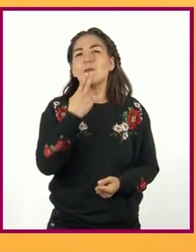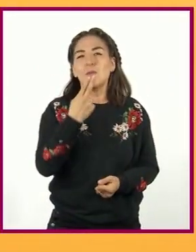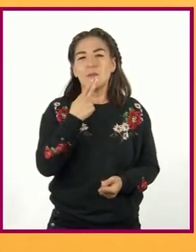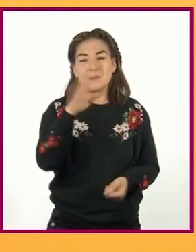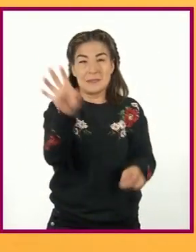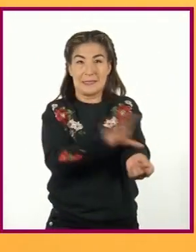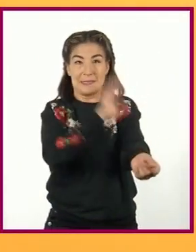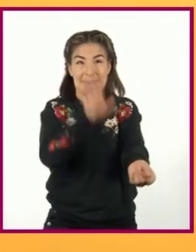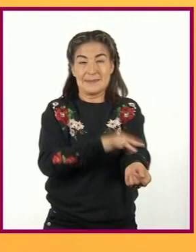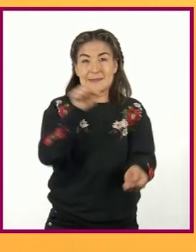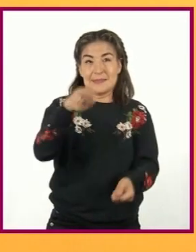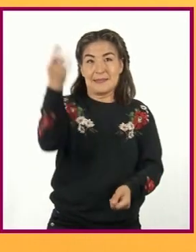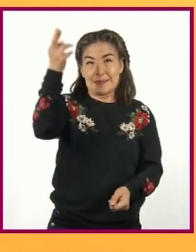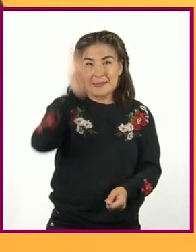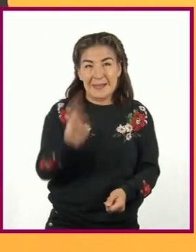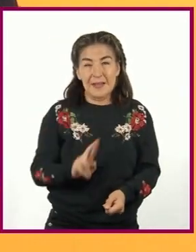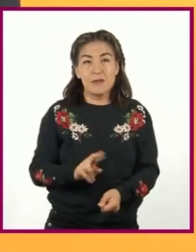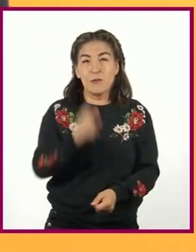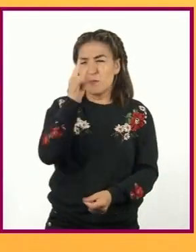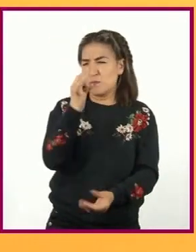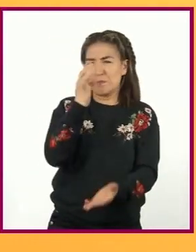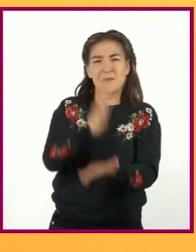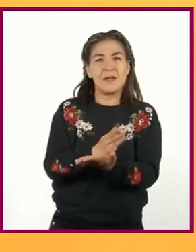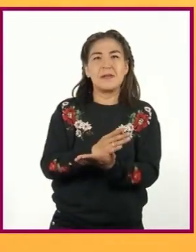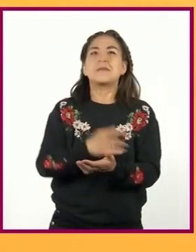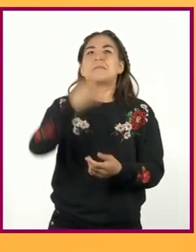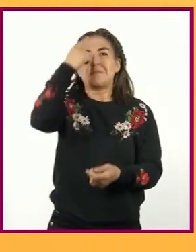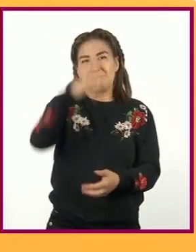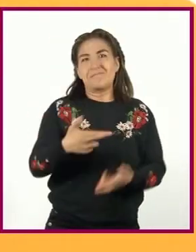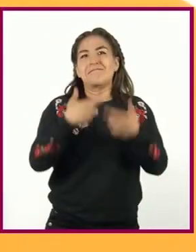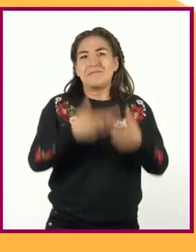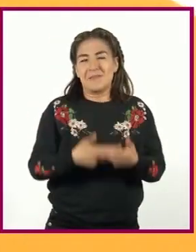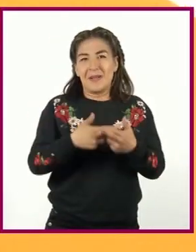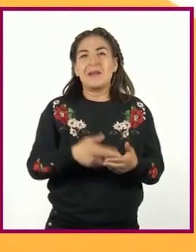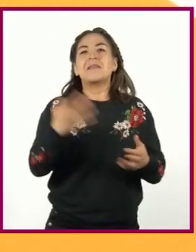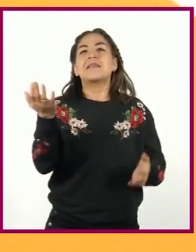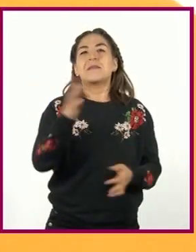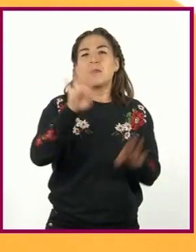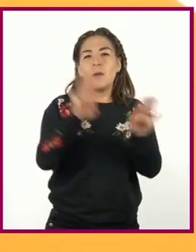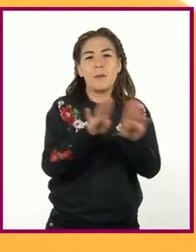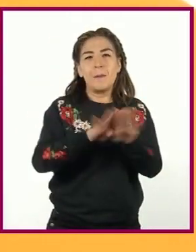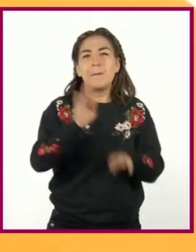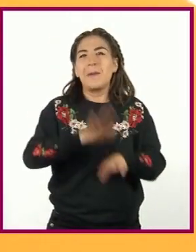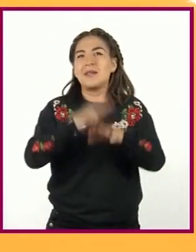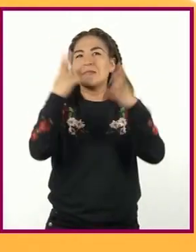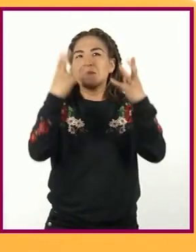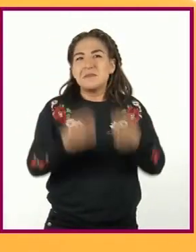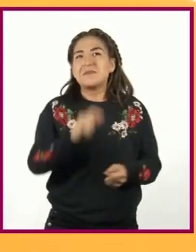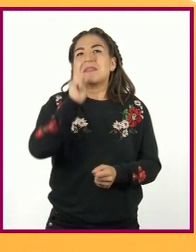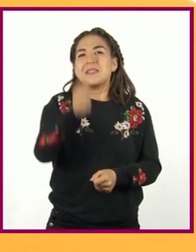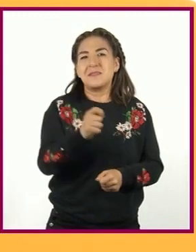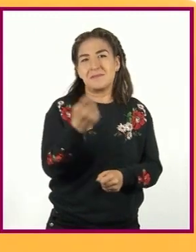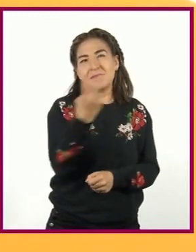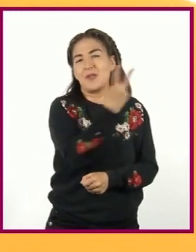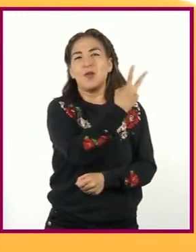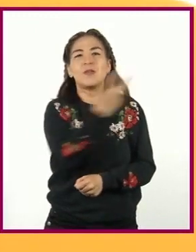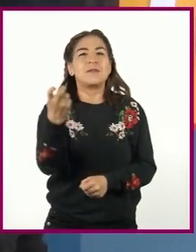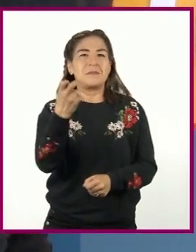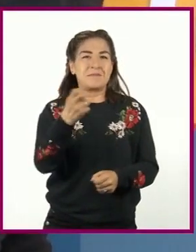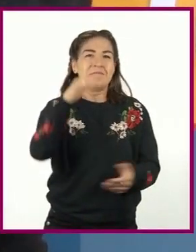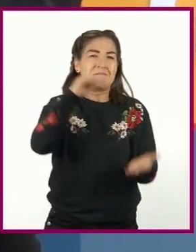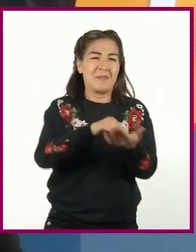energía de los rayos, un solo rayo tendría suficiente electricidad como para abastecer al menos 200,000